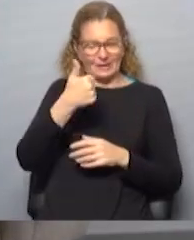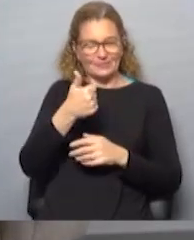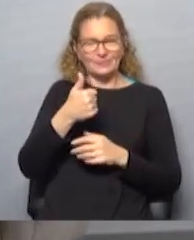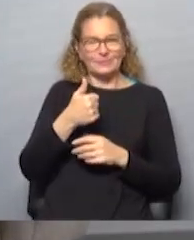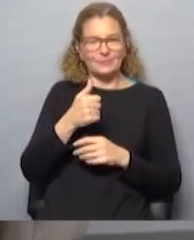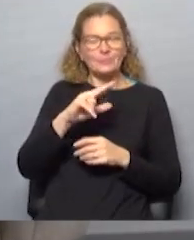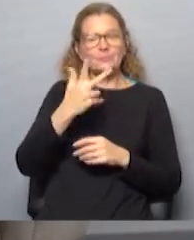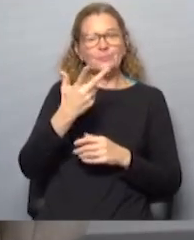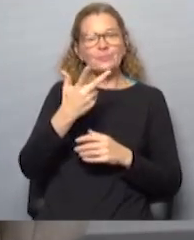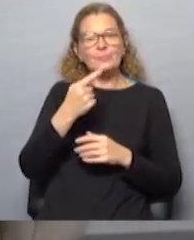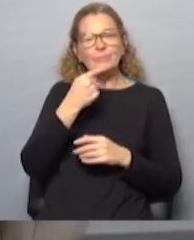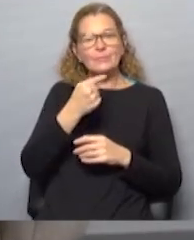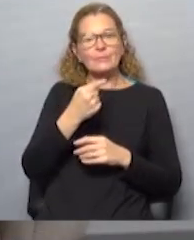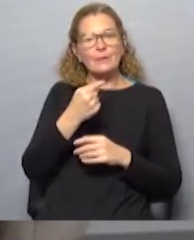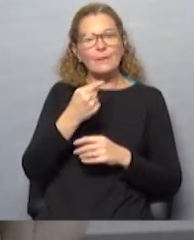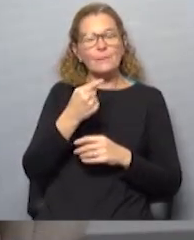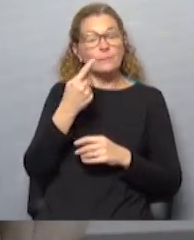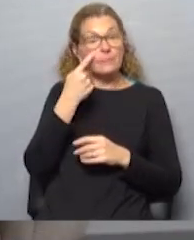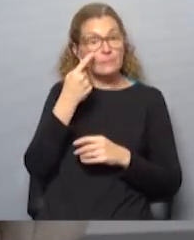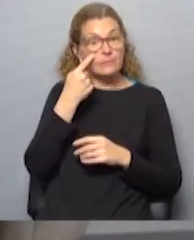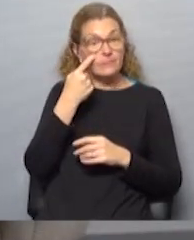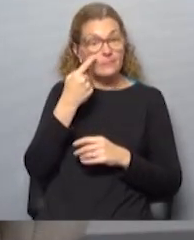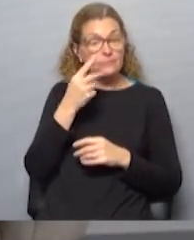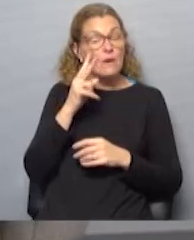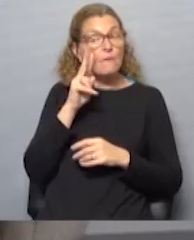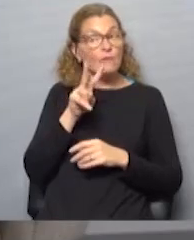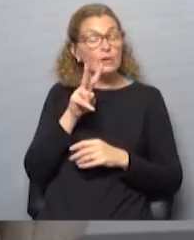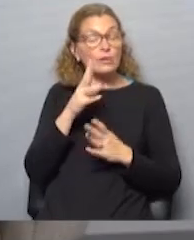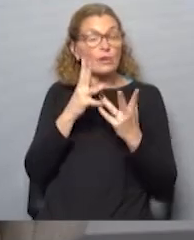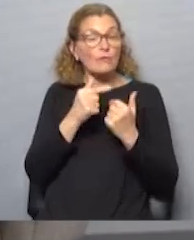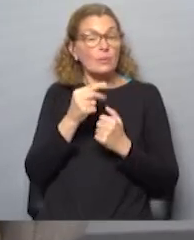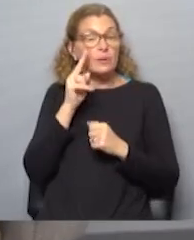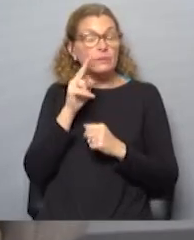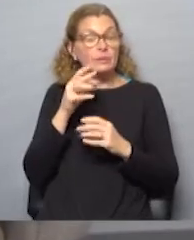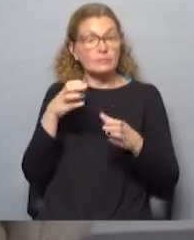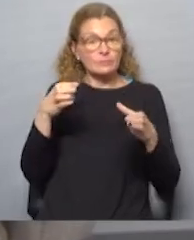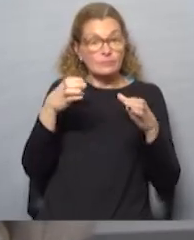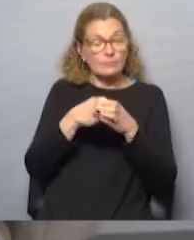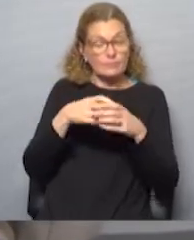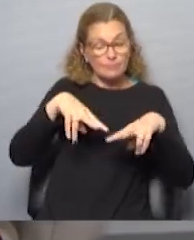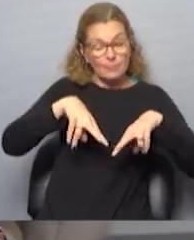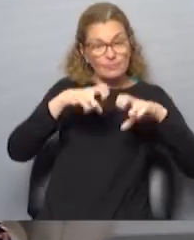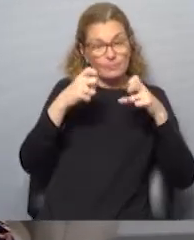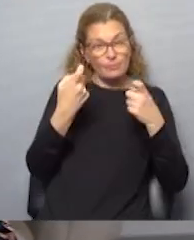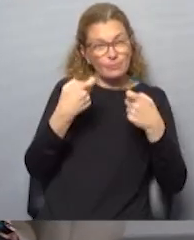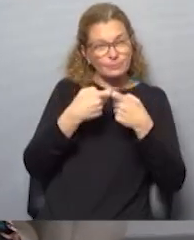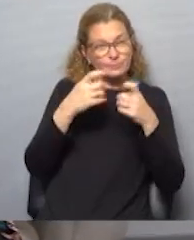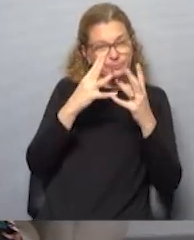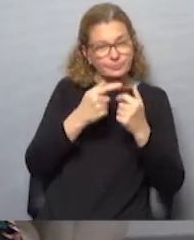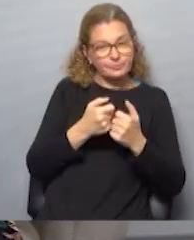tercer bloque les decía y vamos a conocer la visión de los investigadores agrupados de una organización que es